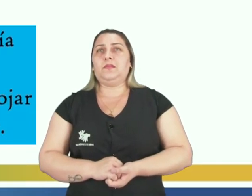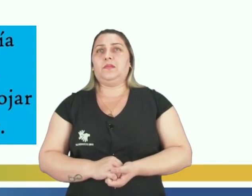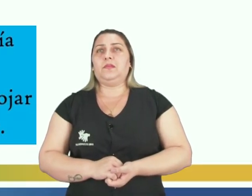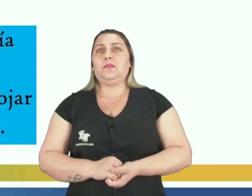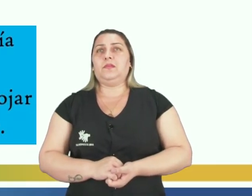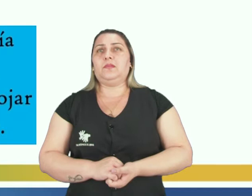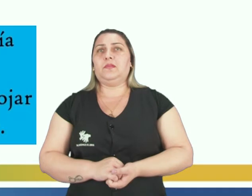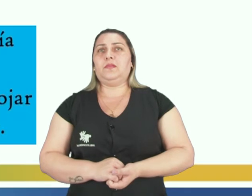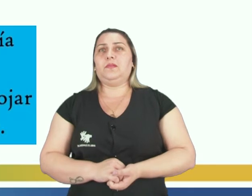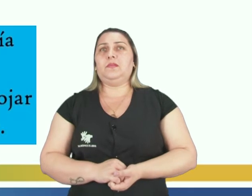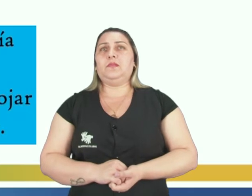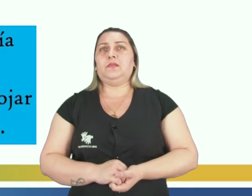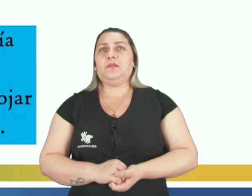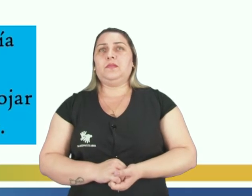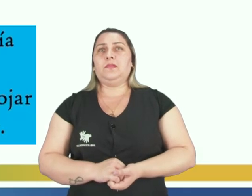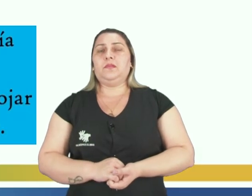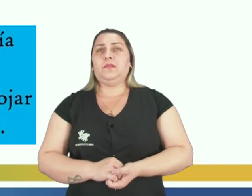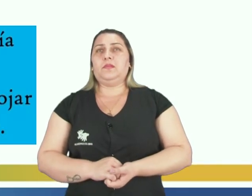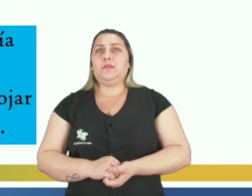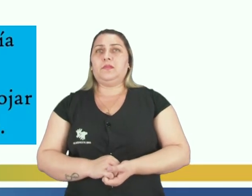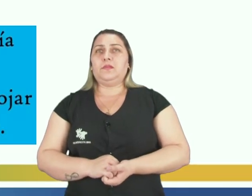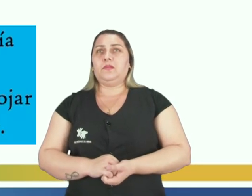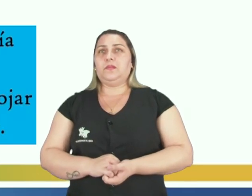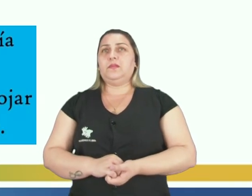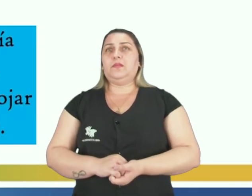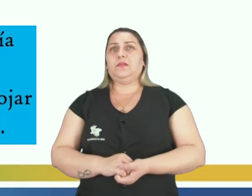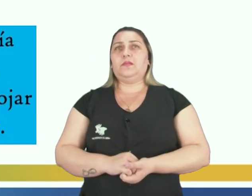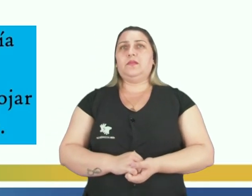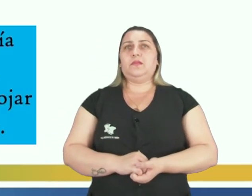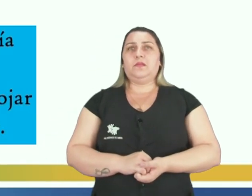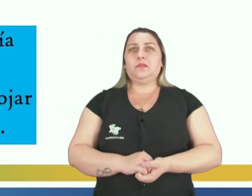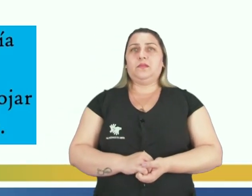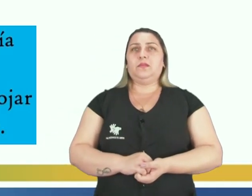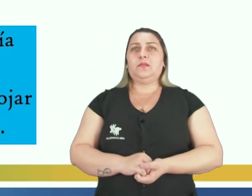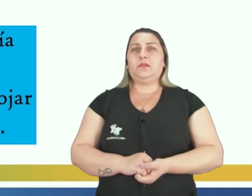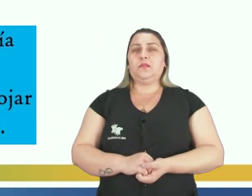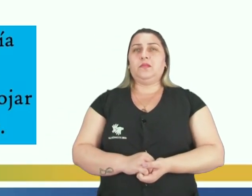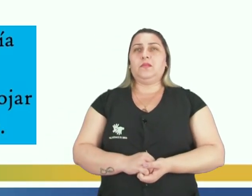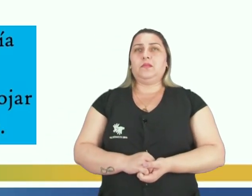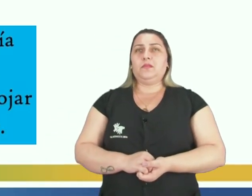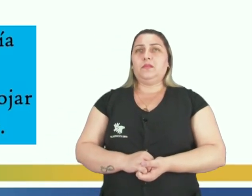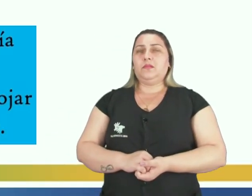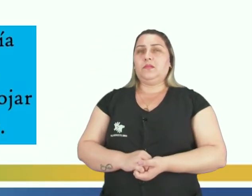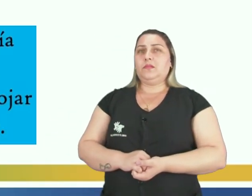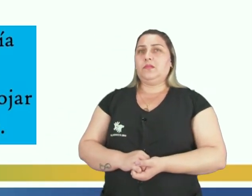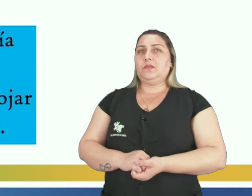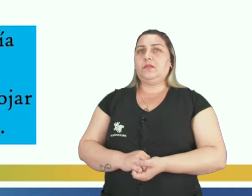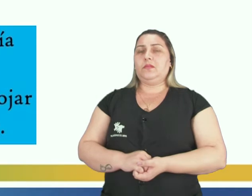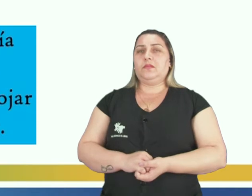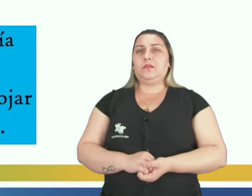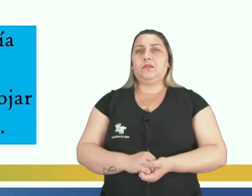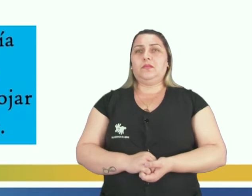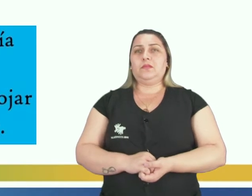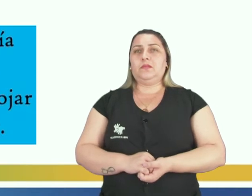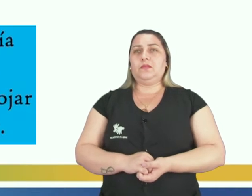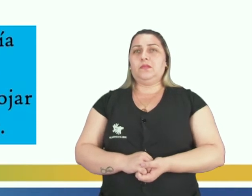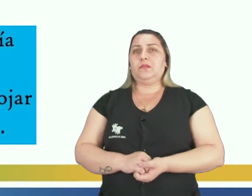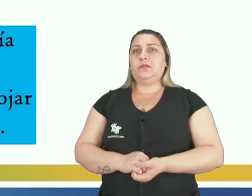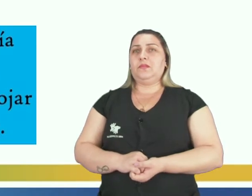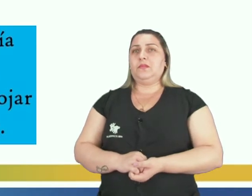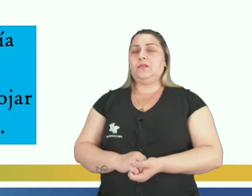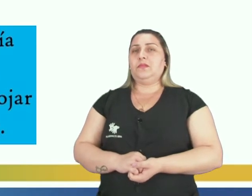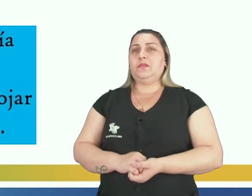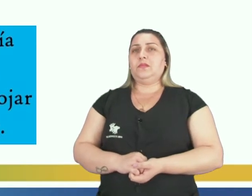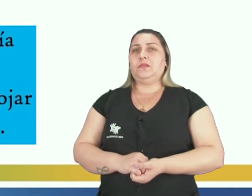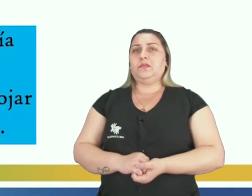cheísmo reilado yo digo, la luna llena llegó luciendo, con la joya, ella por la